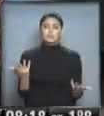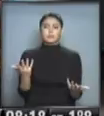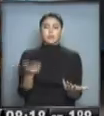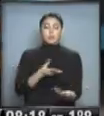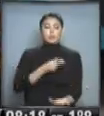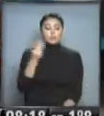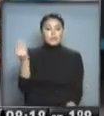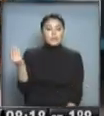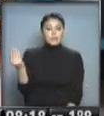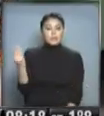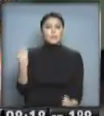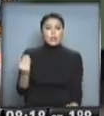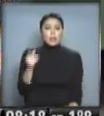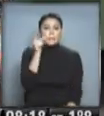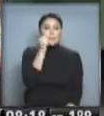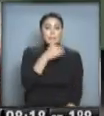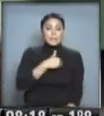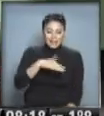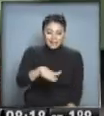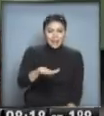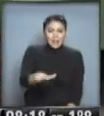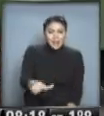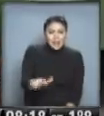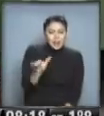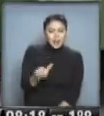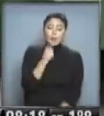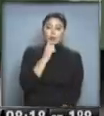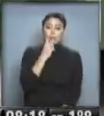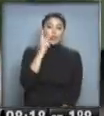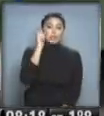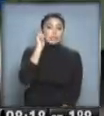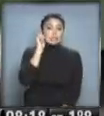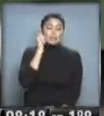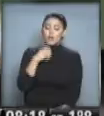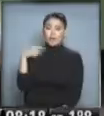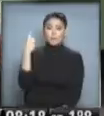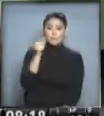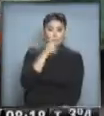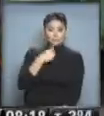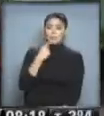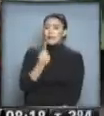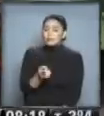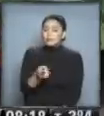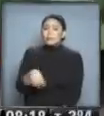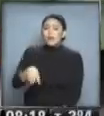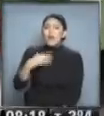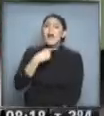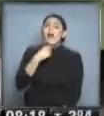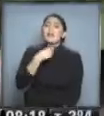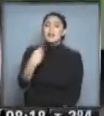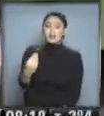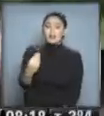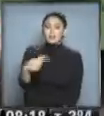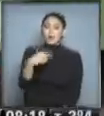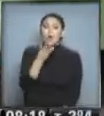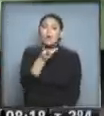veces también porque los padres a niños muy pequeños por ejemplo de dos años les preguntan que quieren hacer que se